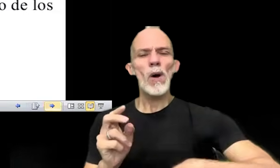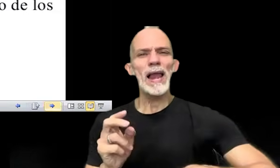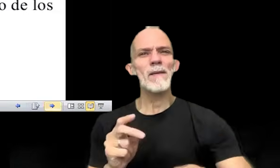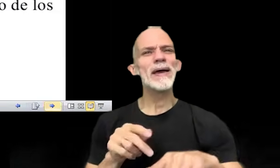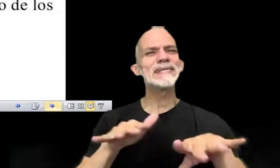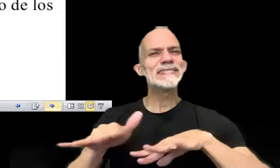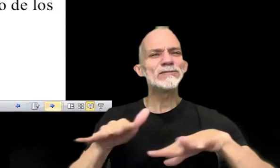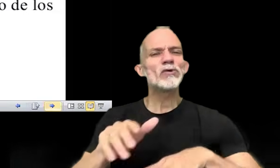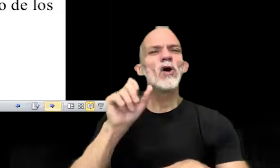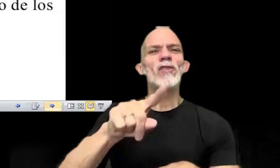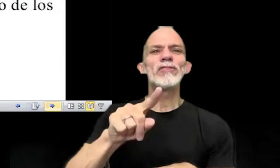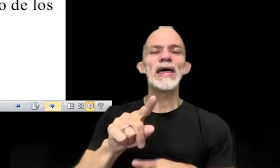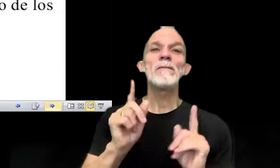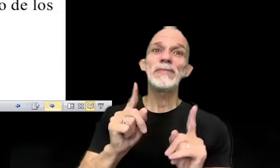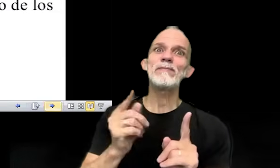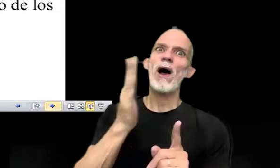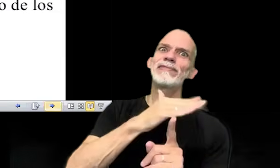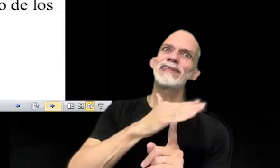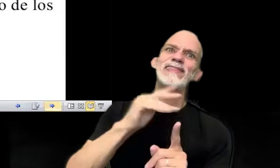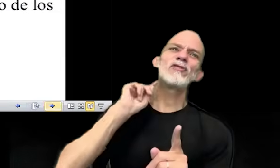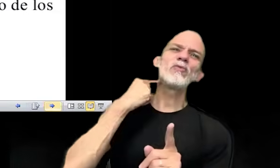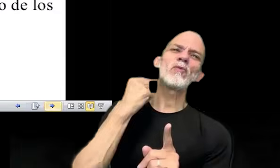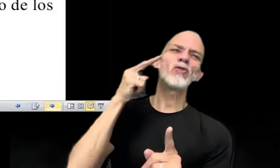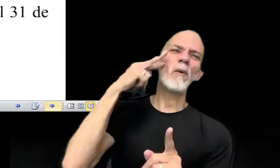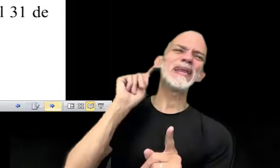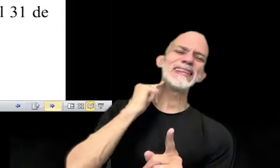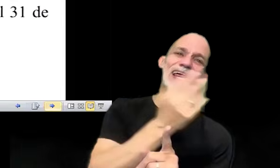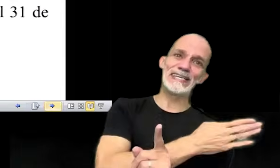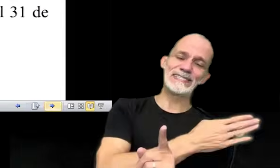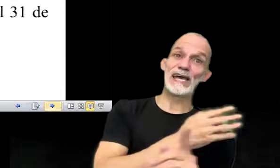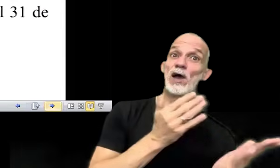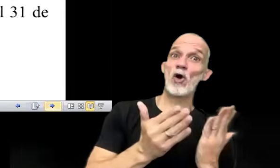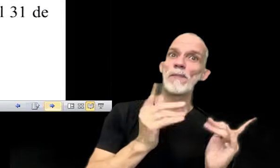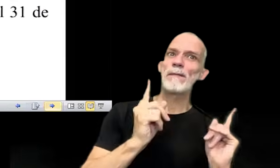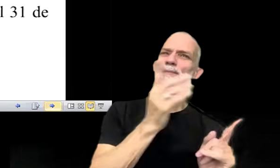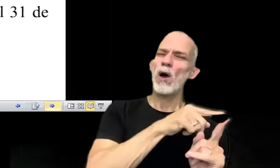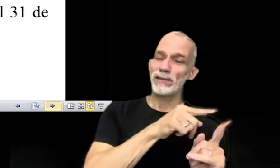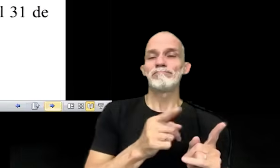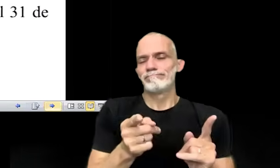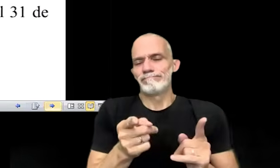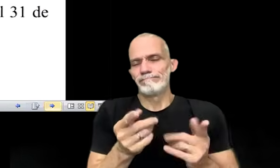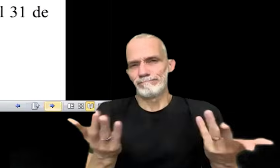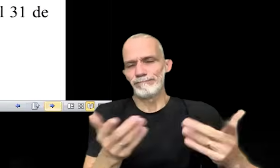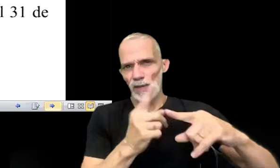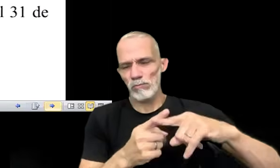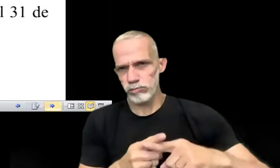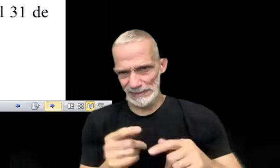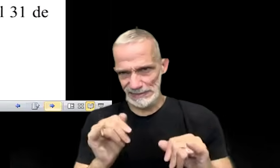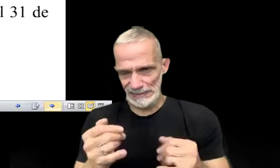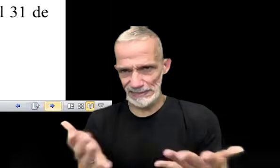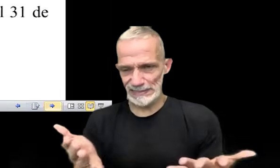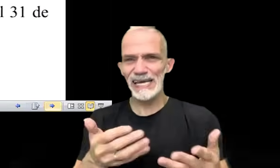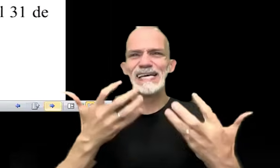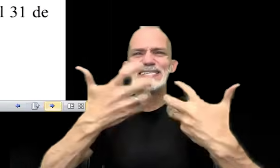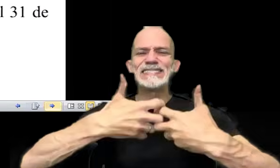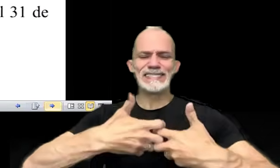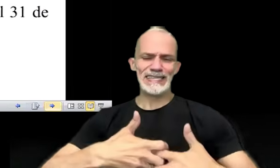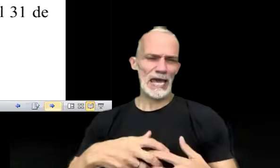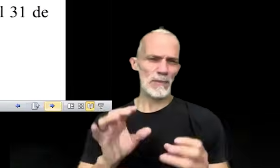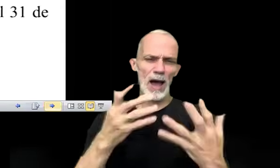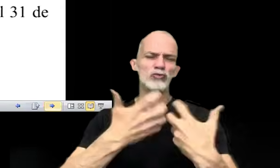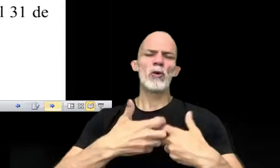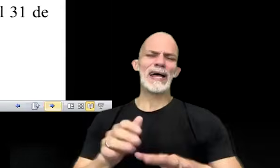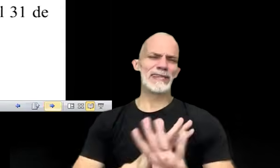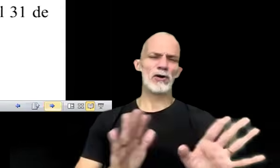a la situación del dictamen 12 del 2013. Hay que comparar, si ustedes lo hacen, ¿sí?, el sistema